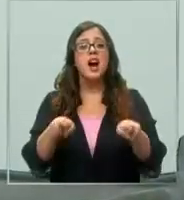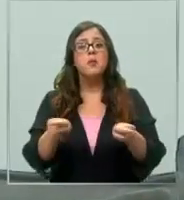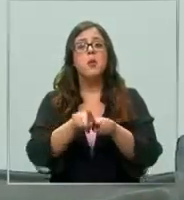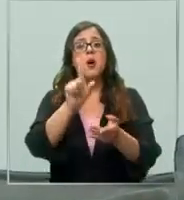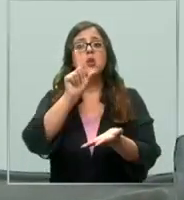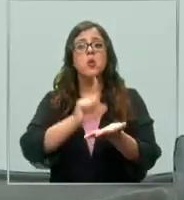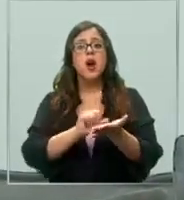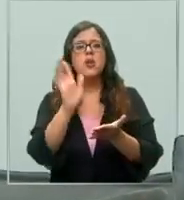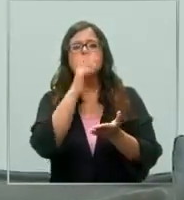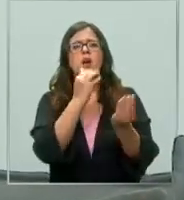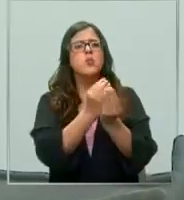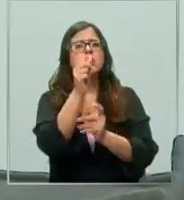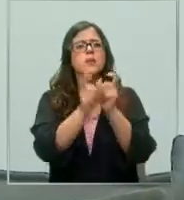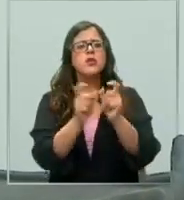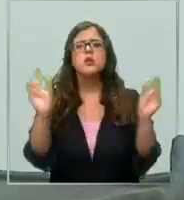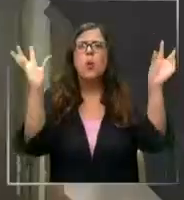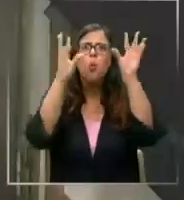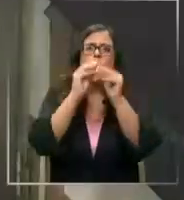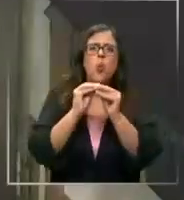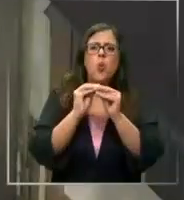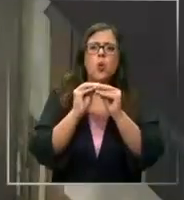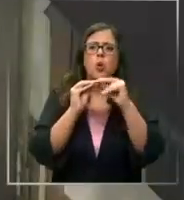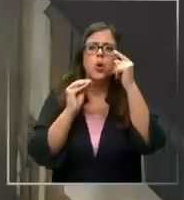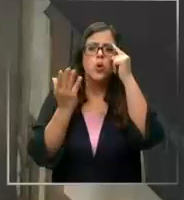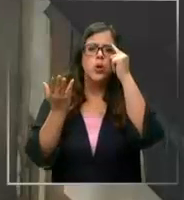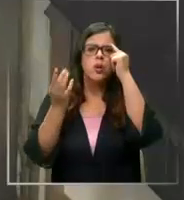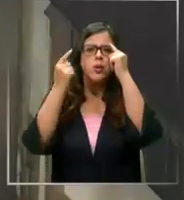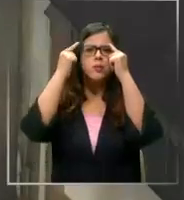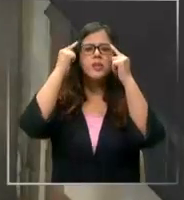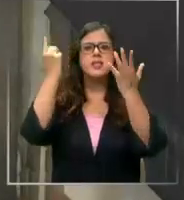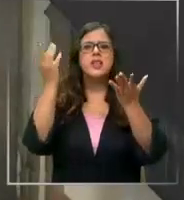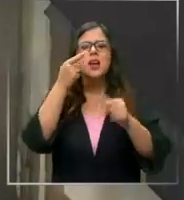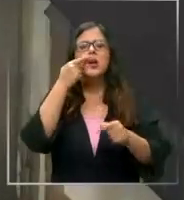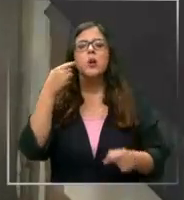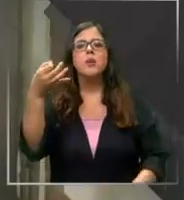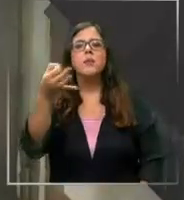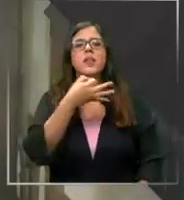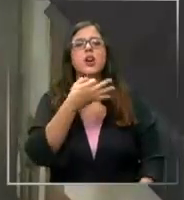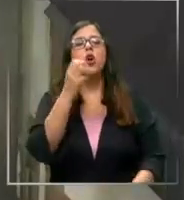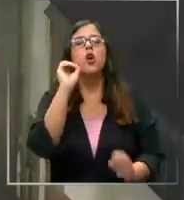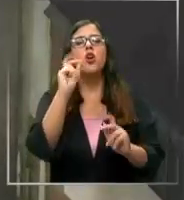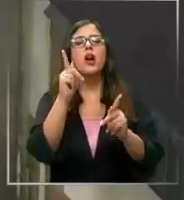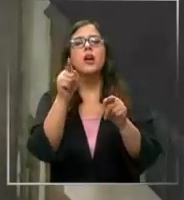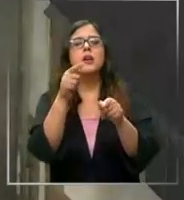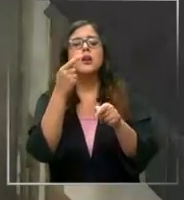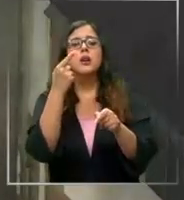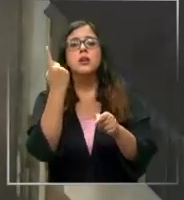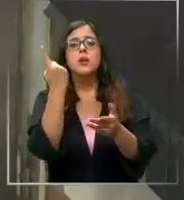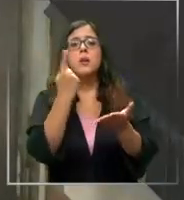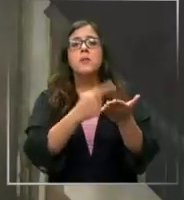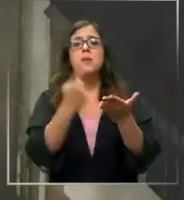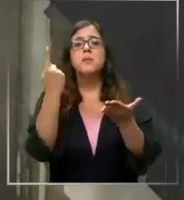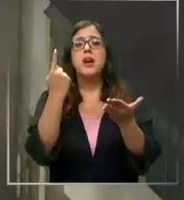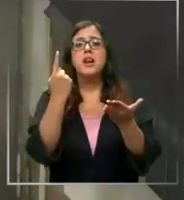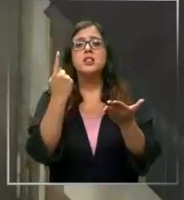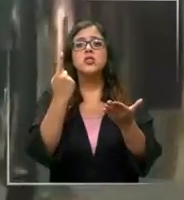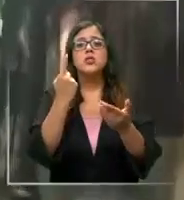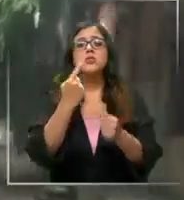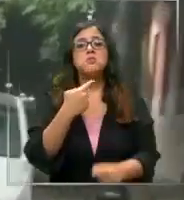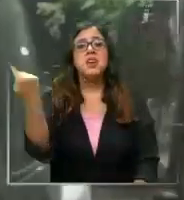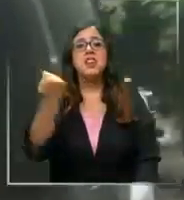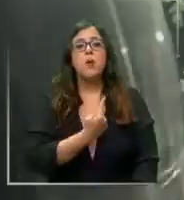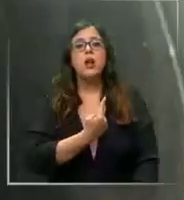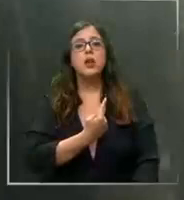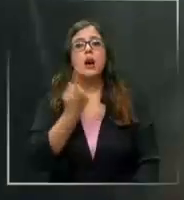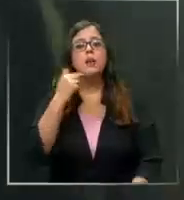menos como que no había mucha gente, medio oscuro. Igual la pensé y el tipo me dijo, ya amigos, son lucas a la ida, lucas a la vuelta.